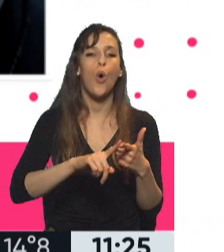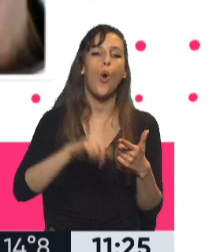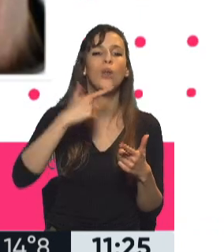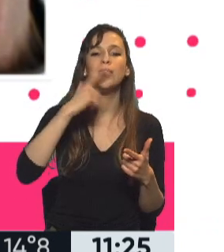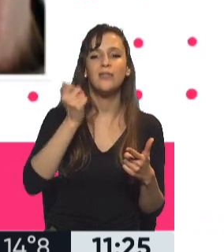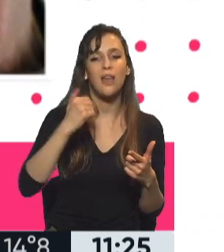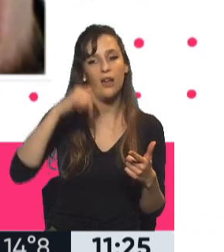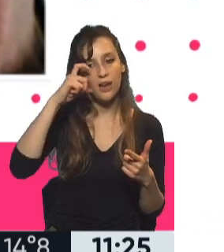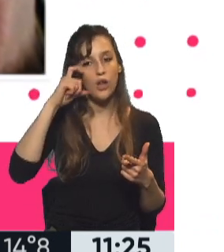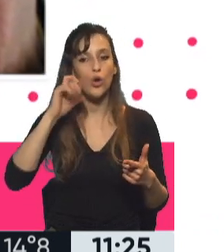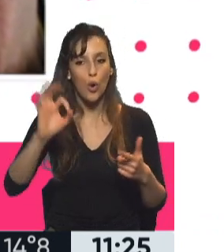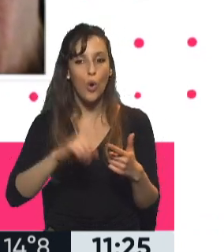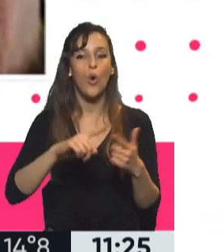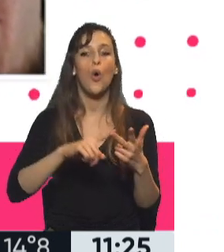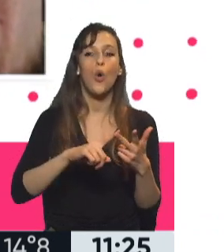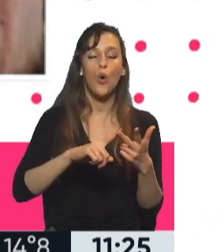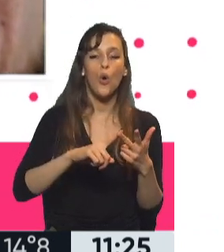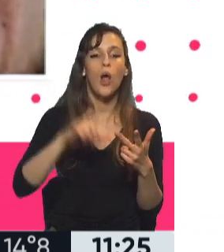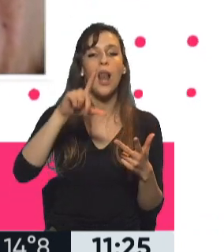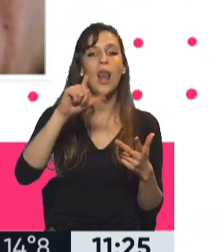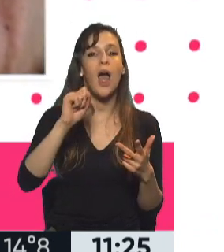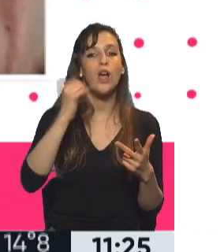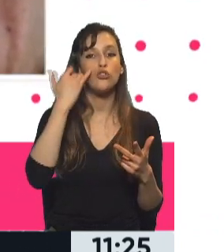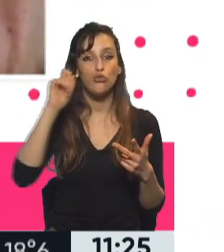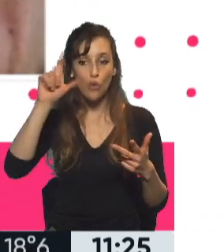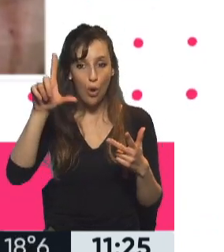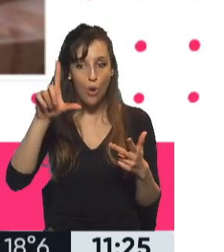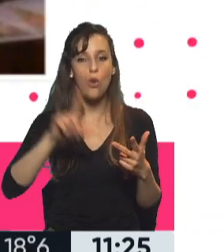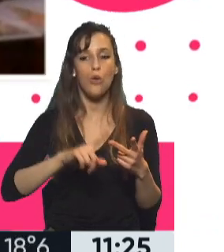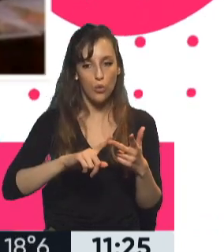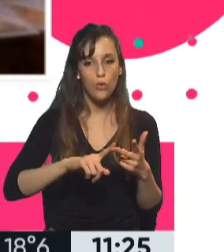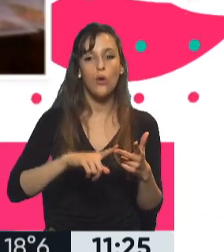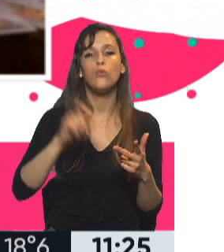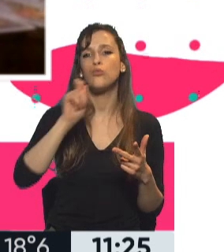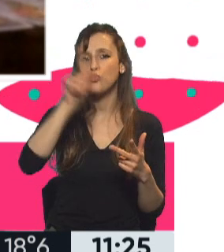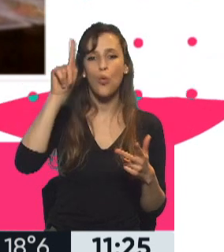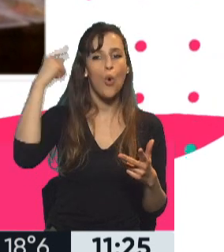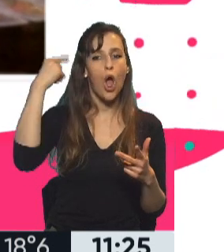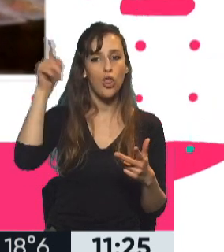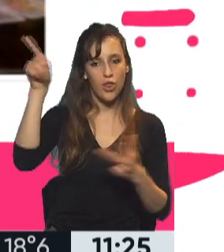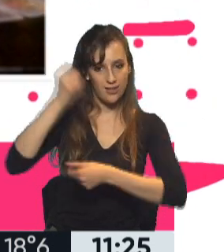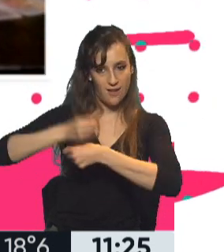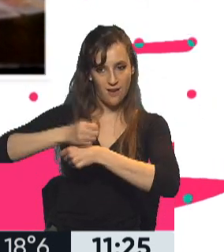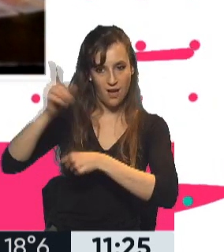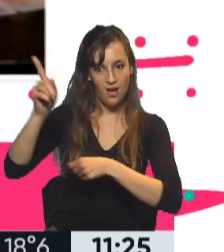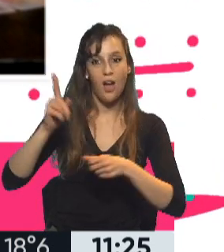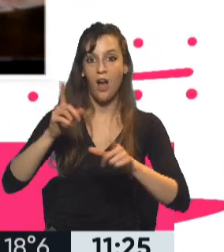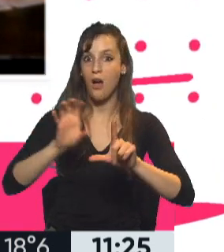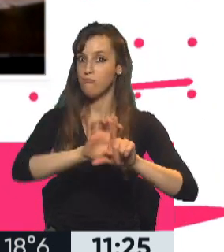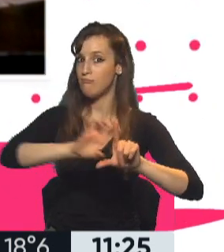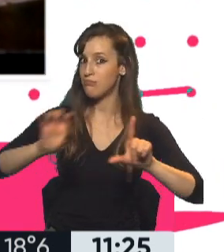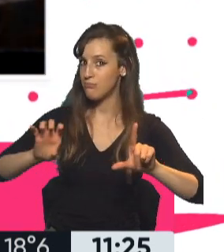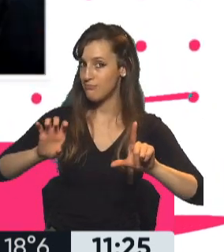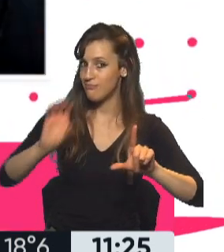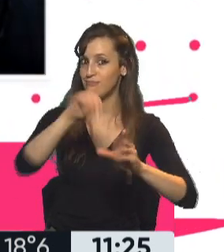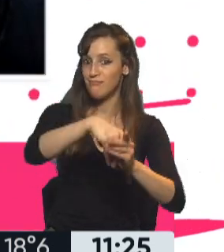Fanego, Ricardo Foster, Luis Gayol, que hacen teatro por la identidad en Londres. ¡Qué interesante! O sea, que va a ser a nivel mundial